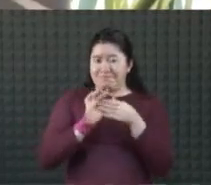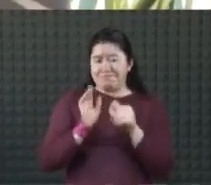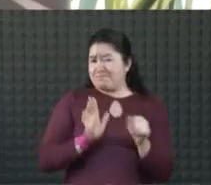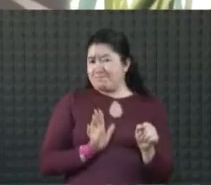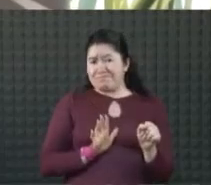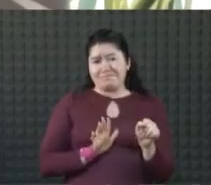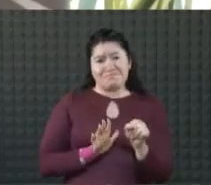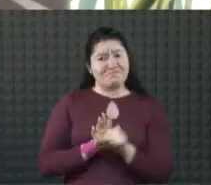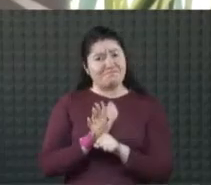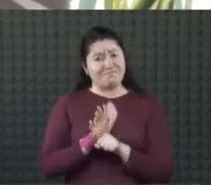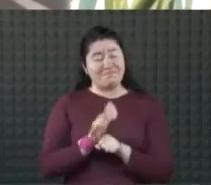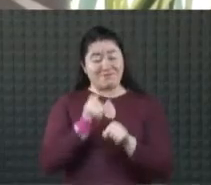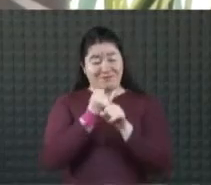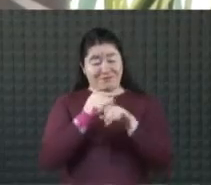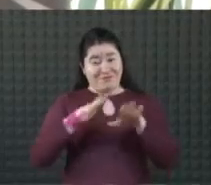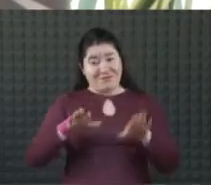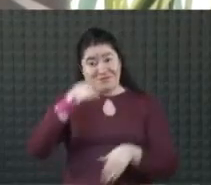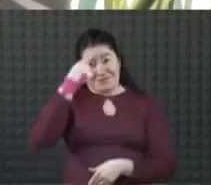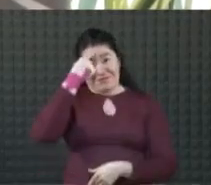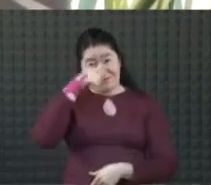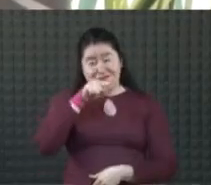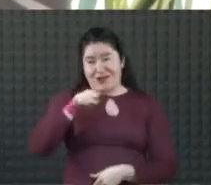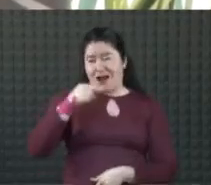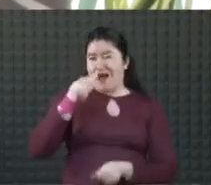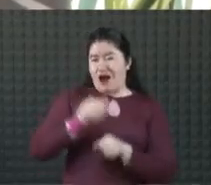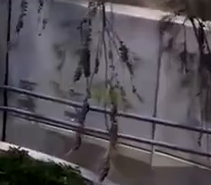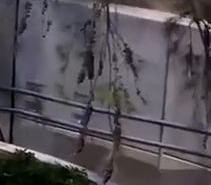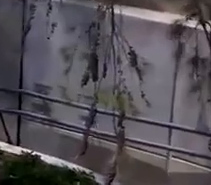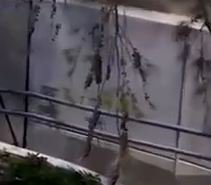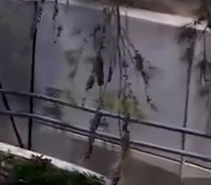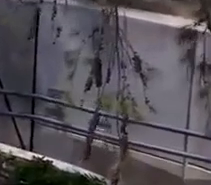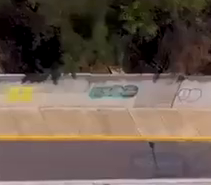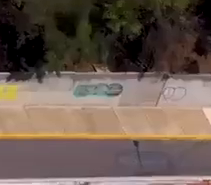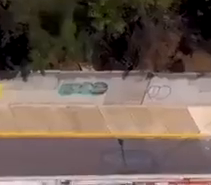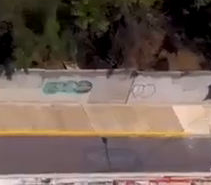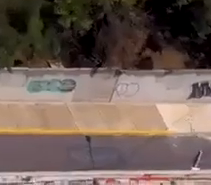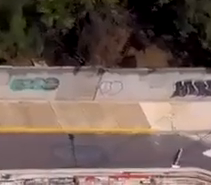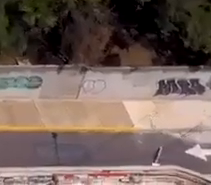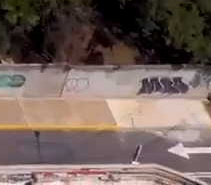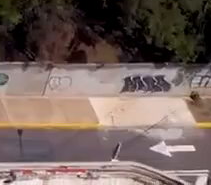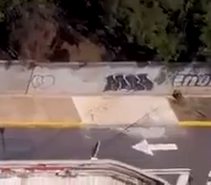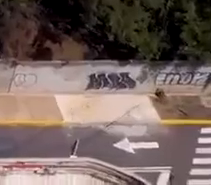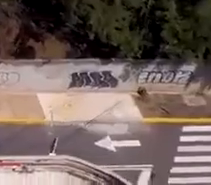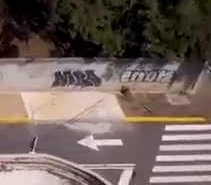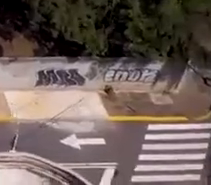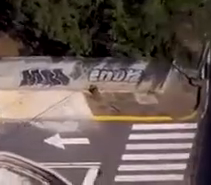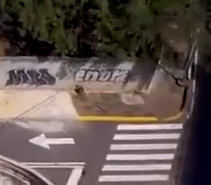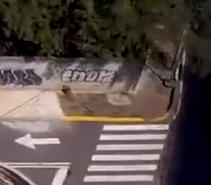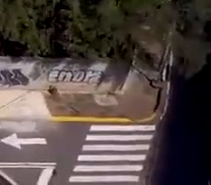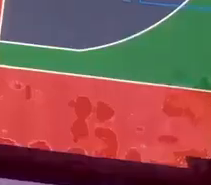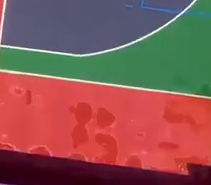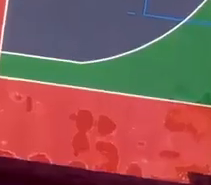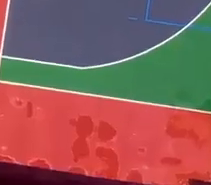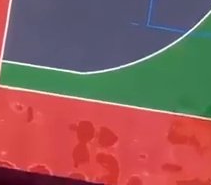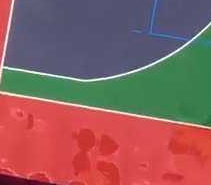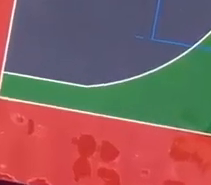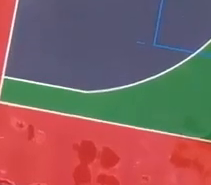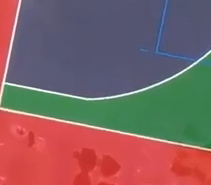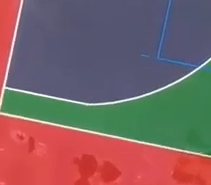que reflejan el esfuerzo que representó construir esta obra. Por un lado, la inversión de 144 millones de